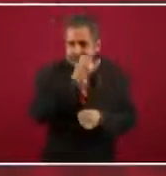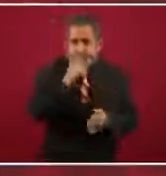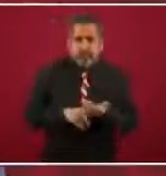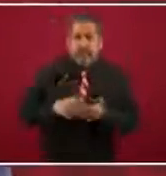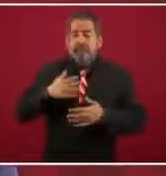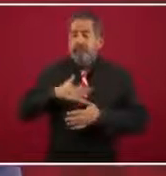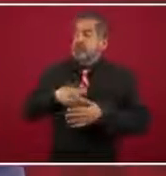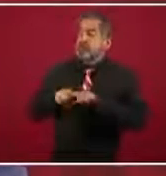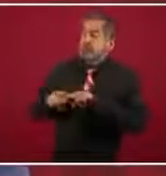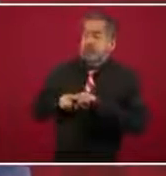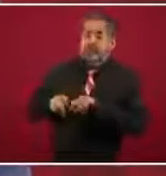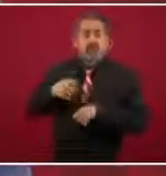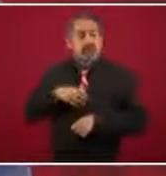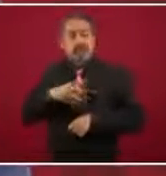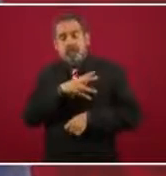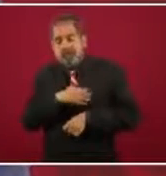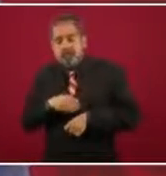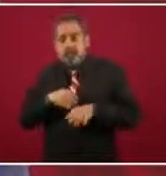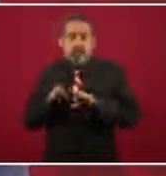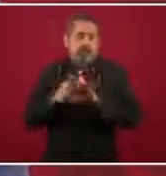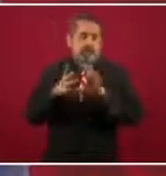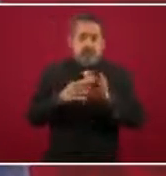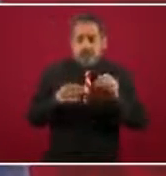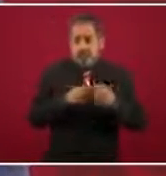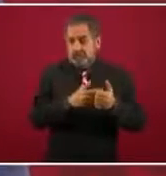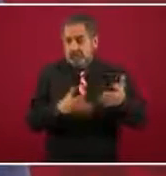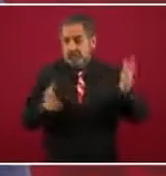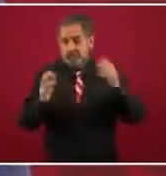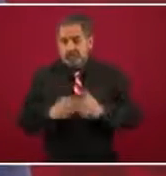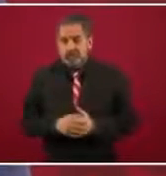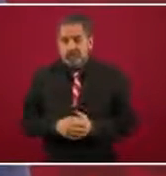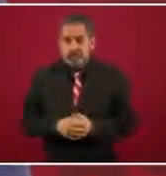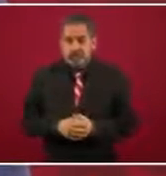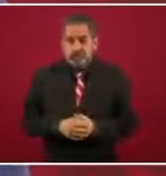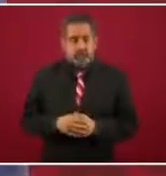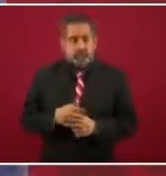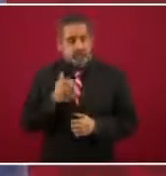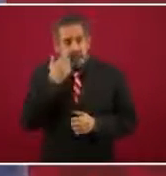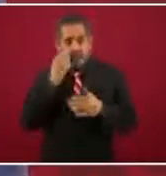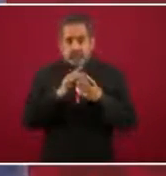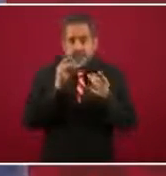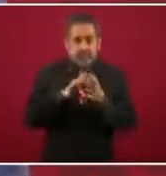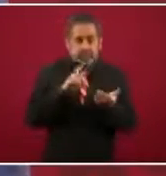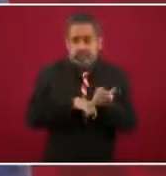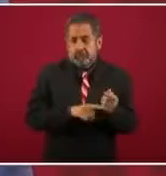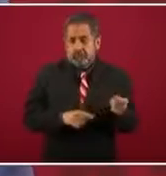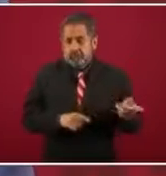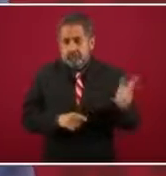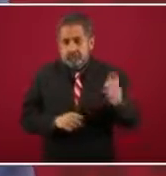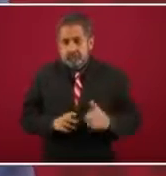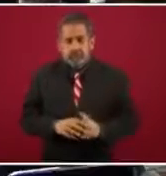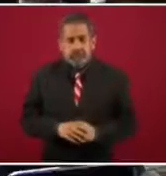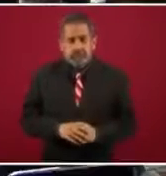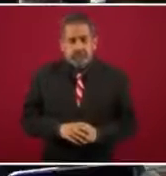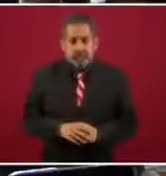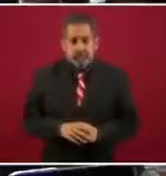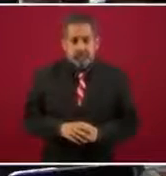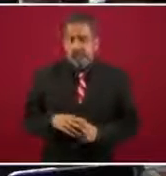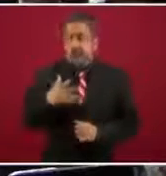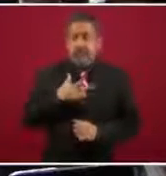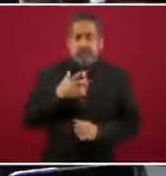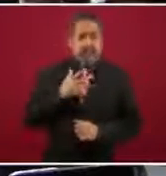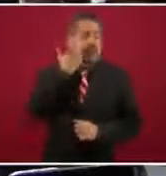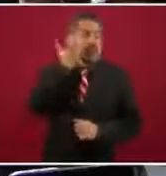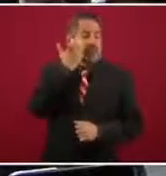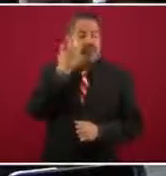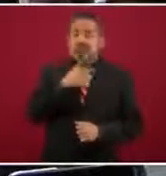hermanos, hijos, sobrinos, ¿sí? Con las voces, sí, que tienen mucha